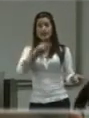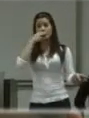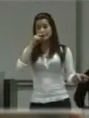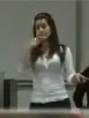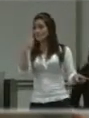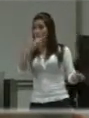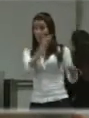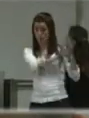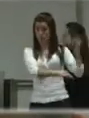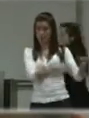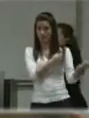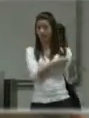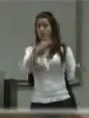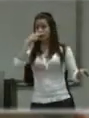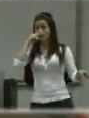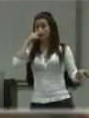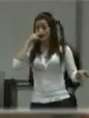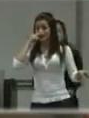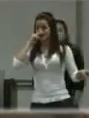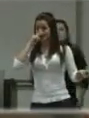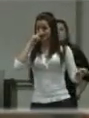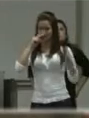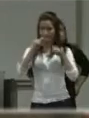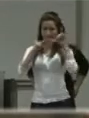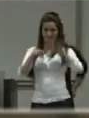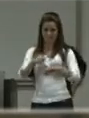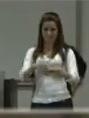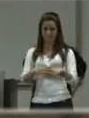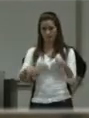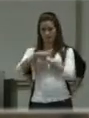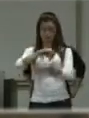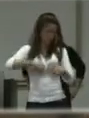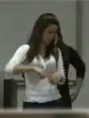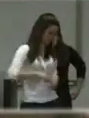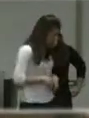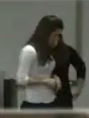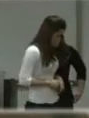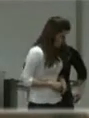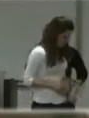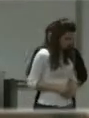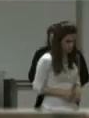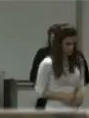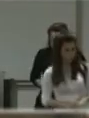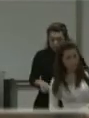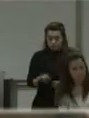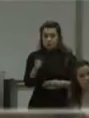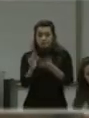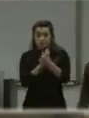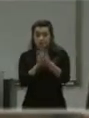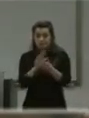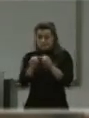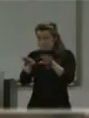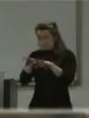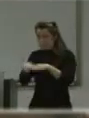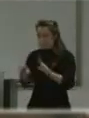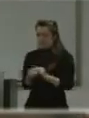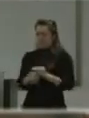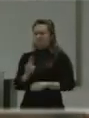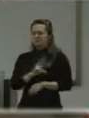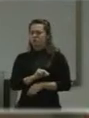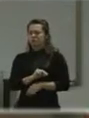sí listo y quisieras contarle algo más al público sobre ese proceso vale Gracias